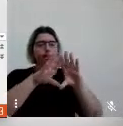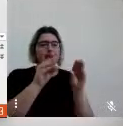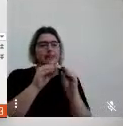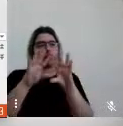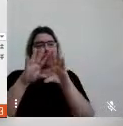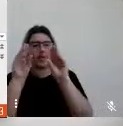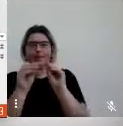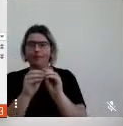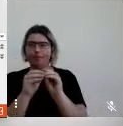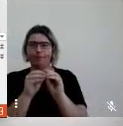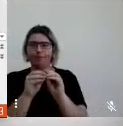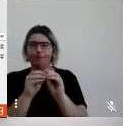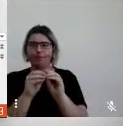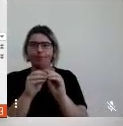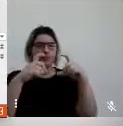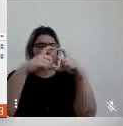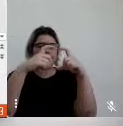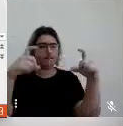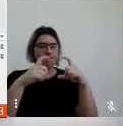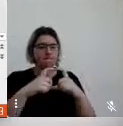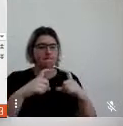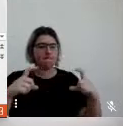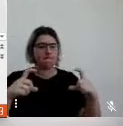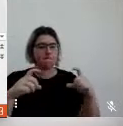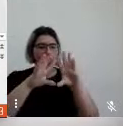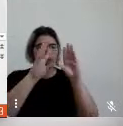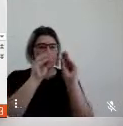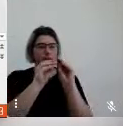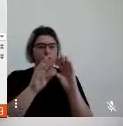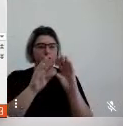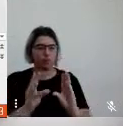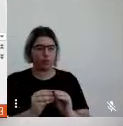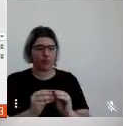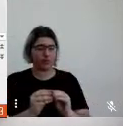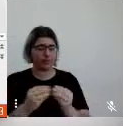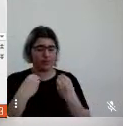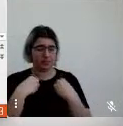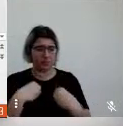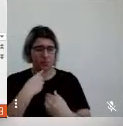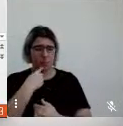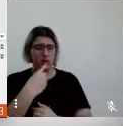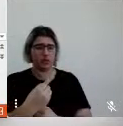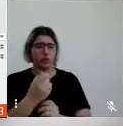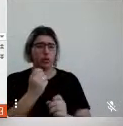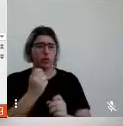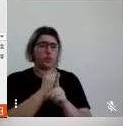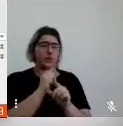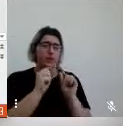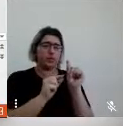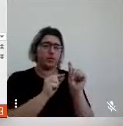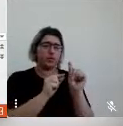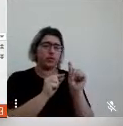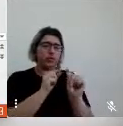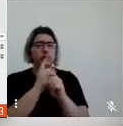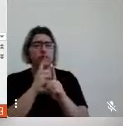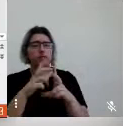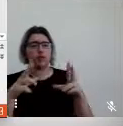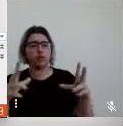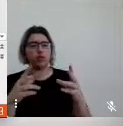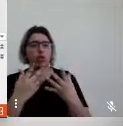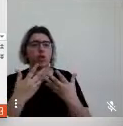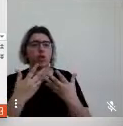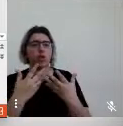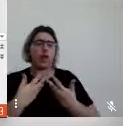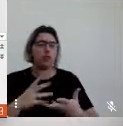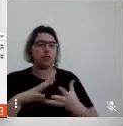lo podáis leer, pues eso, la administración de antibióticos, de antiinflamatorios, de relajantes musculares, incluso las